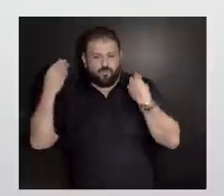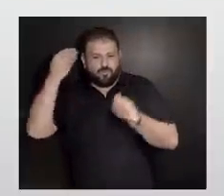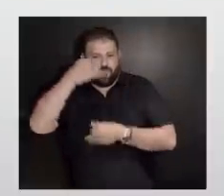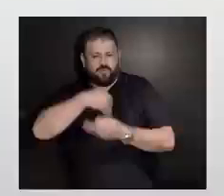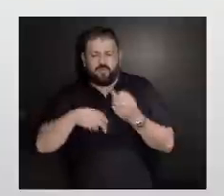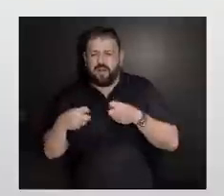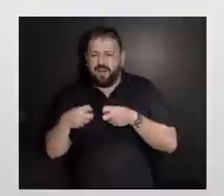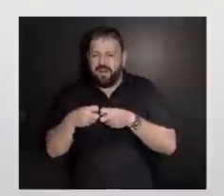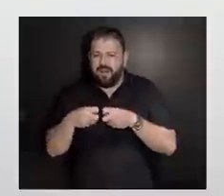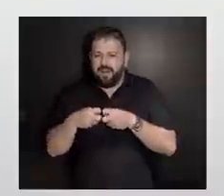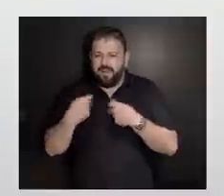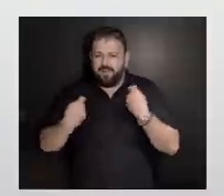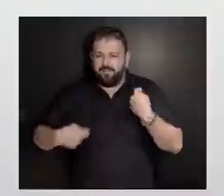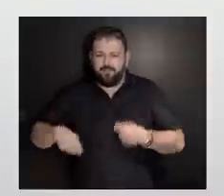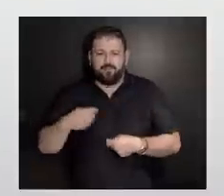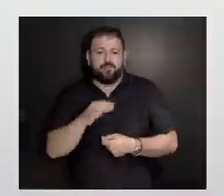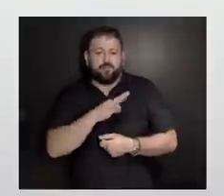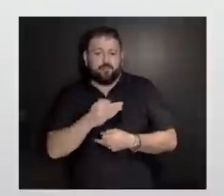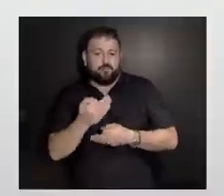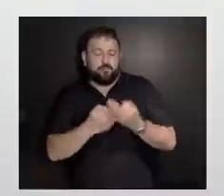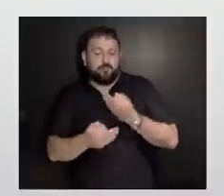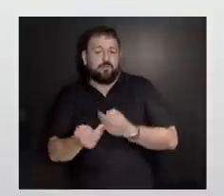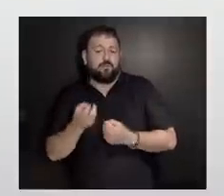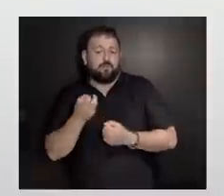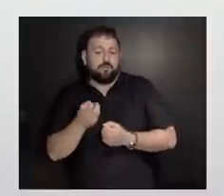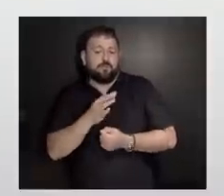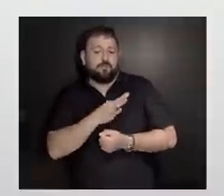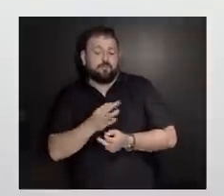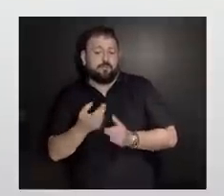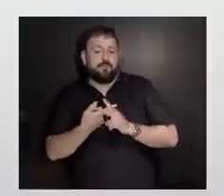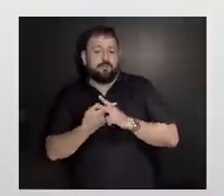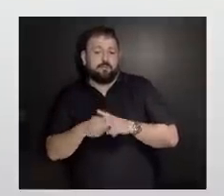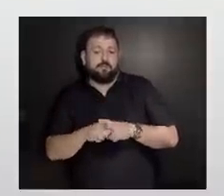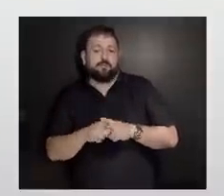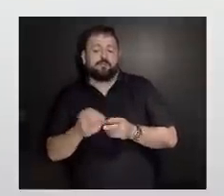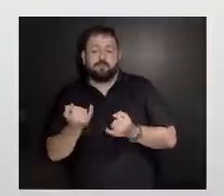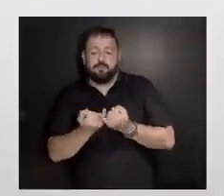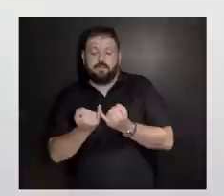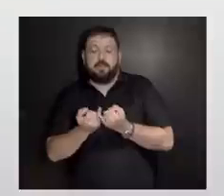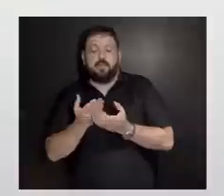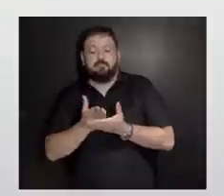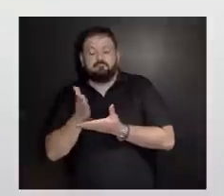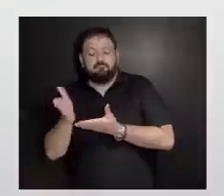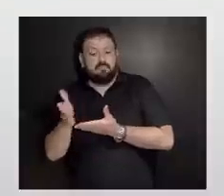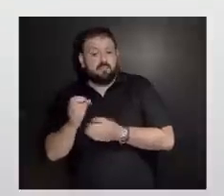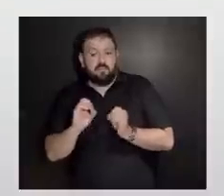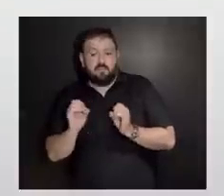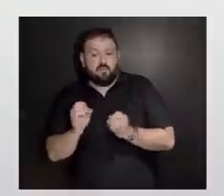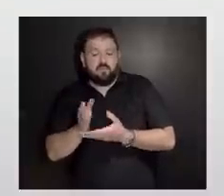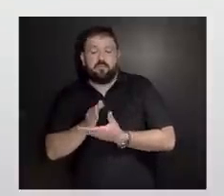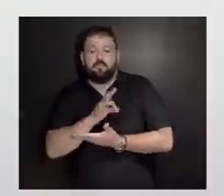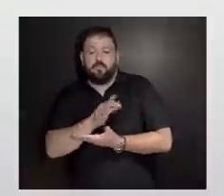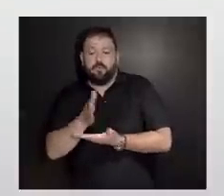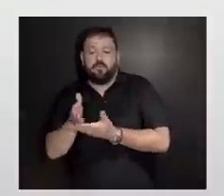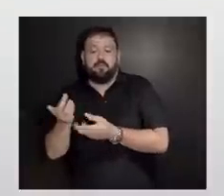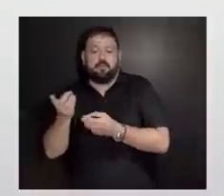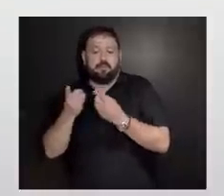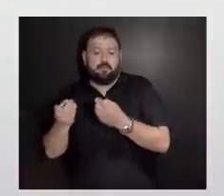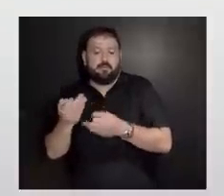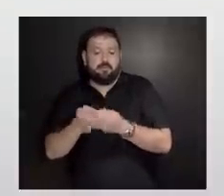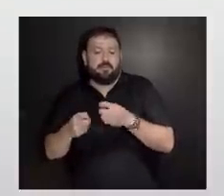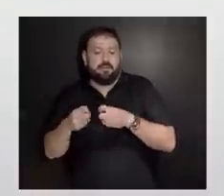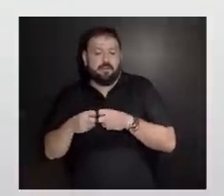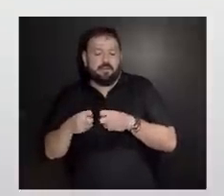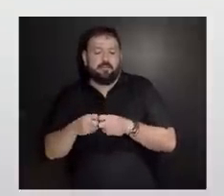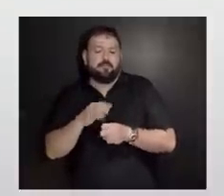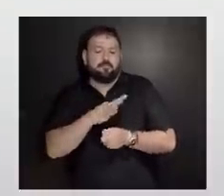esta glucosa se almacena durante mucho tiempo, se empieza a adherir a los nervios. Entonces puede generar síntomas,